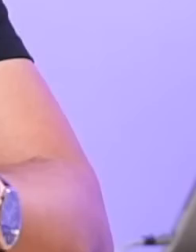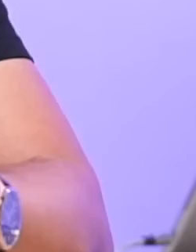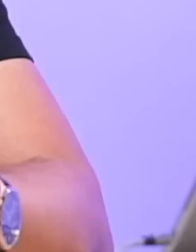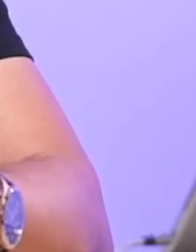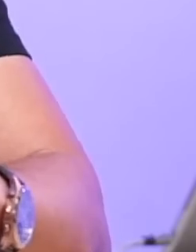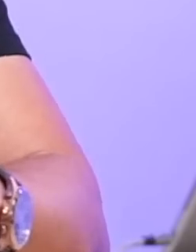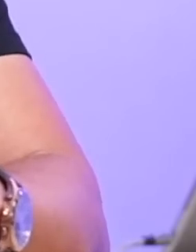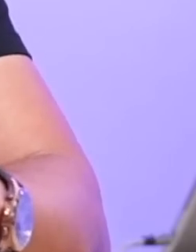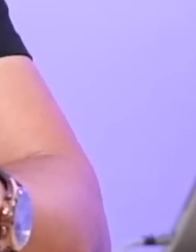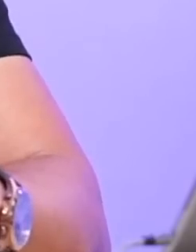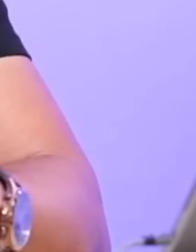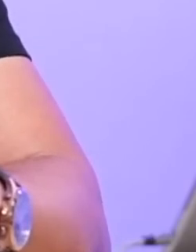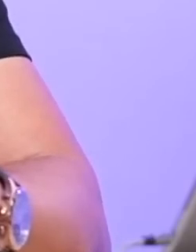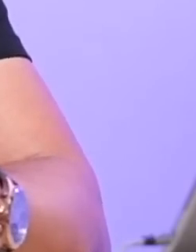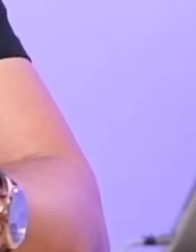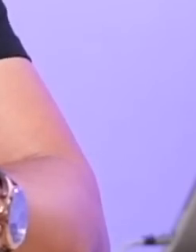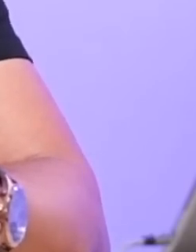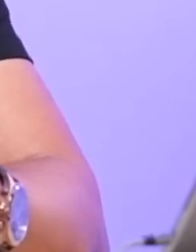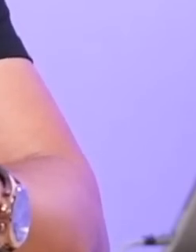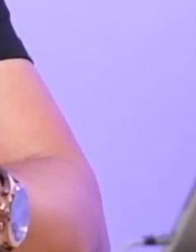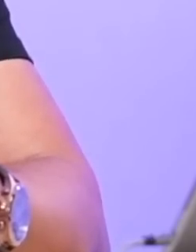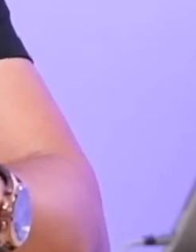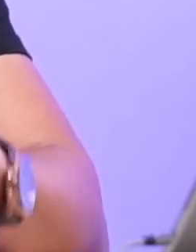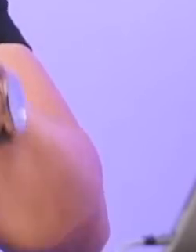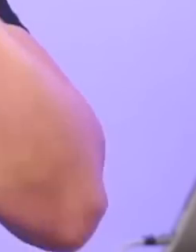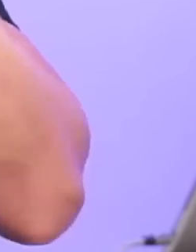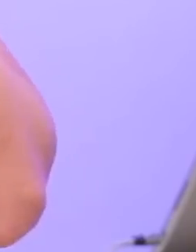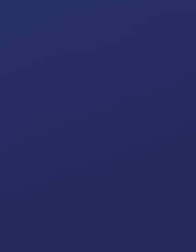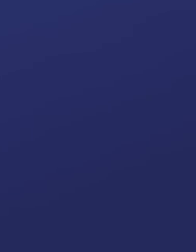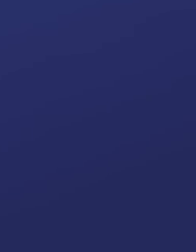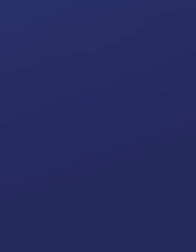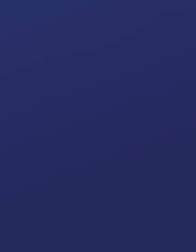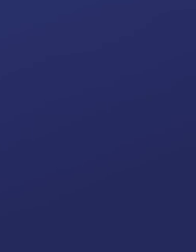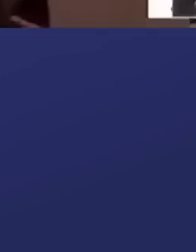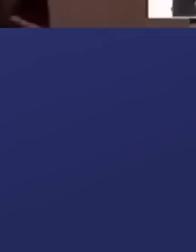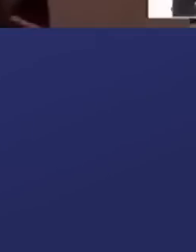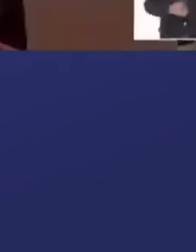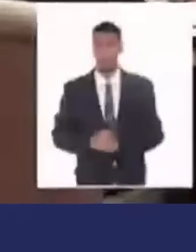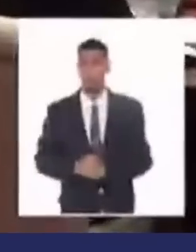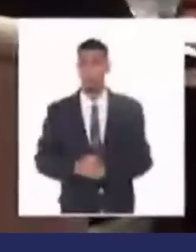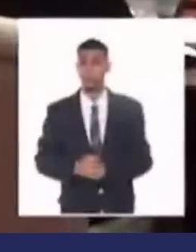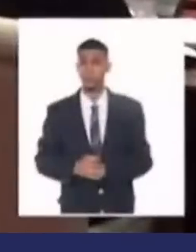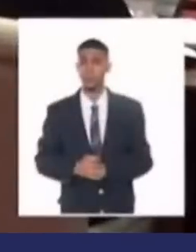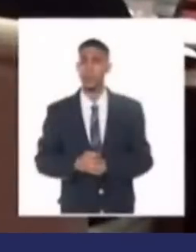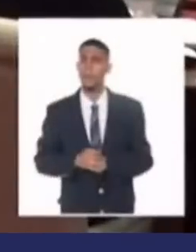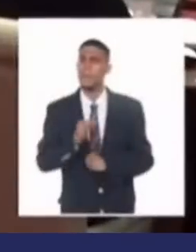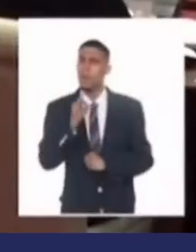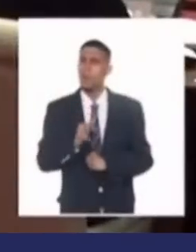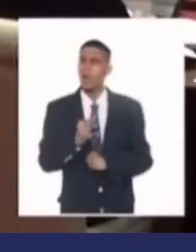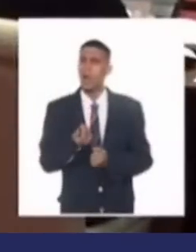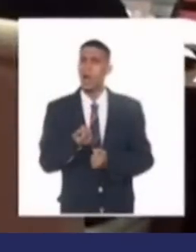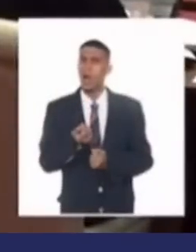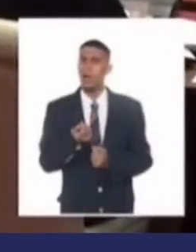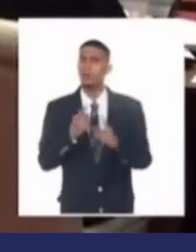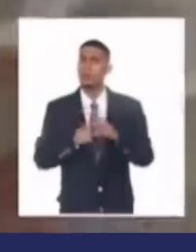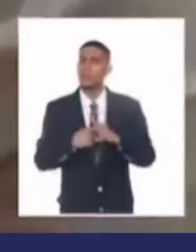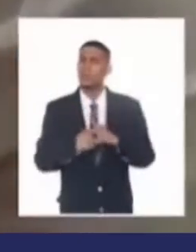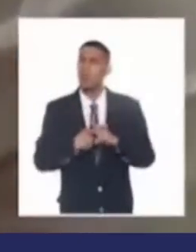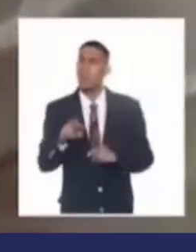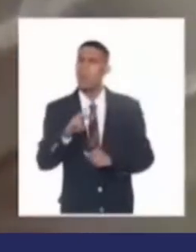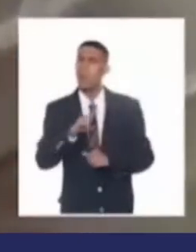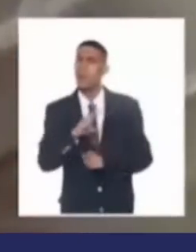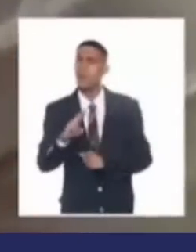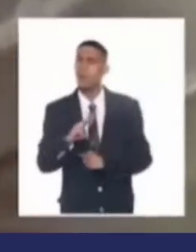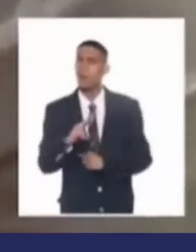vamos a ver vamos a ver qué dice canel qué buenas noticias nos traigan él mira la verdadera solución al desabastecimiento y los precios